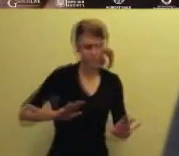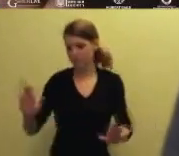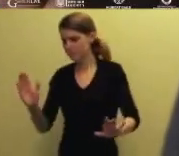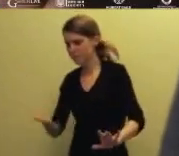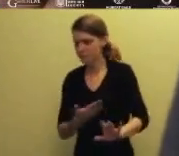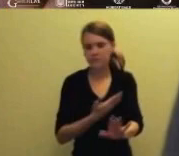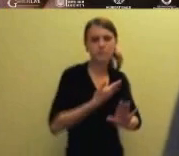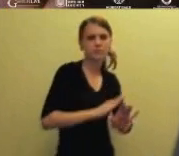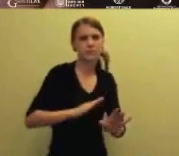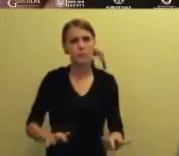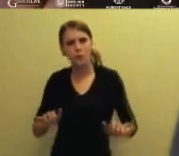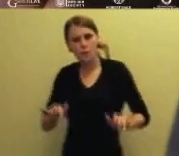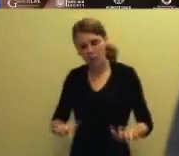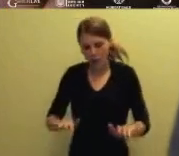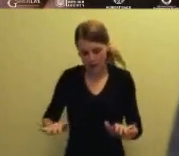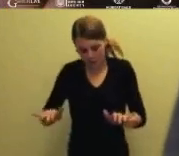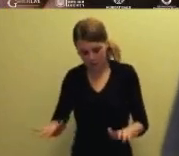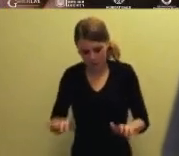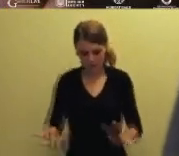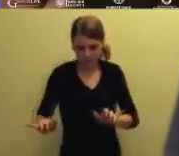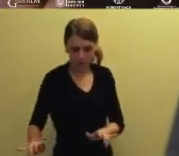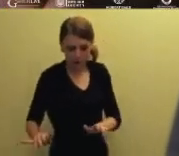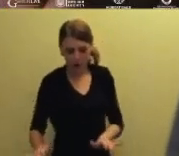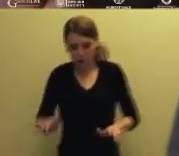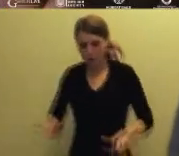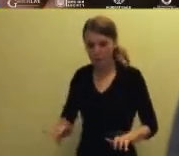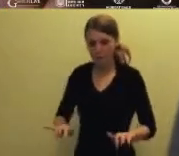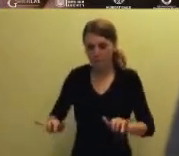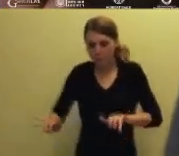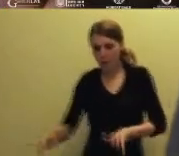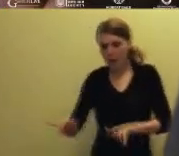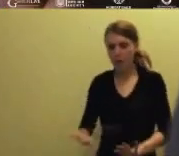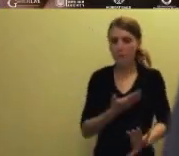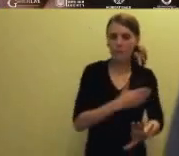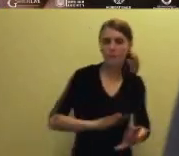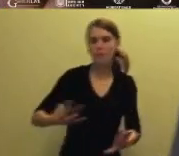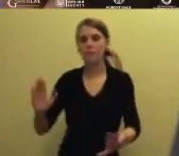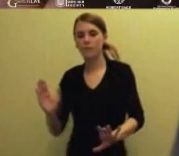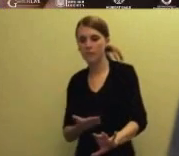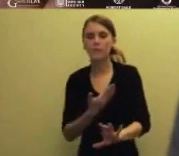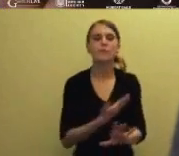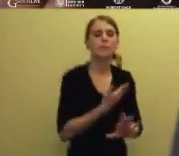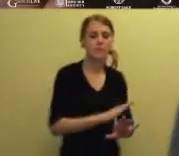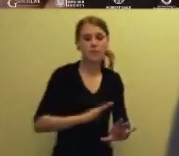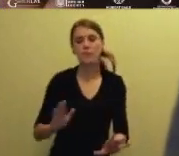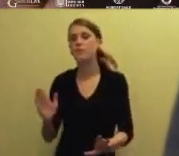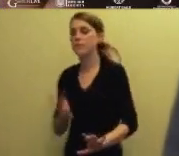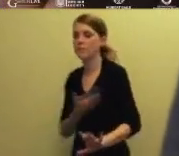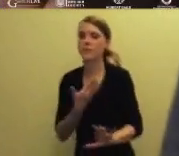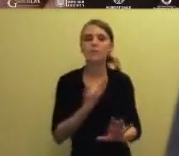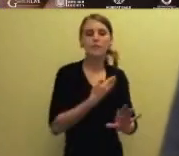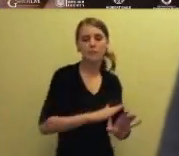todo normal de verdad creéis que la historia sería muy apelativa que la gente diría walker guión que qué trama no la gente diría lo que es